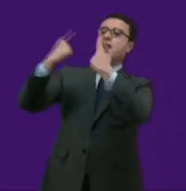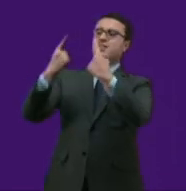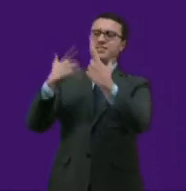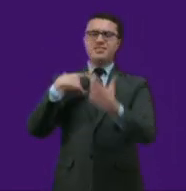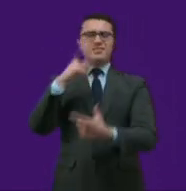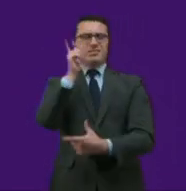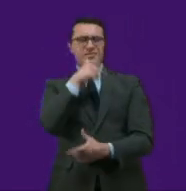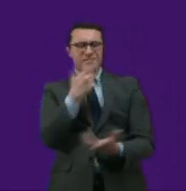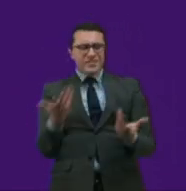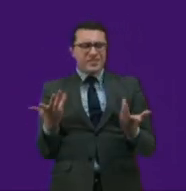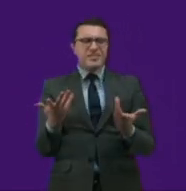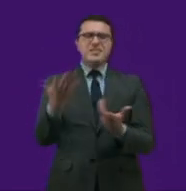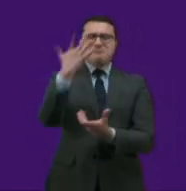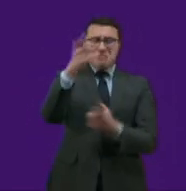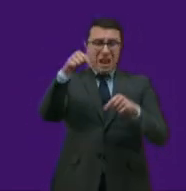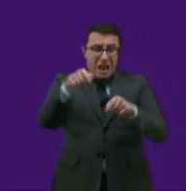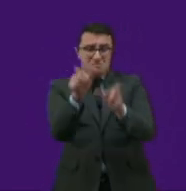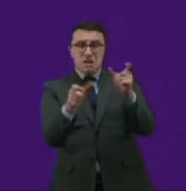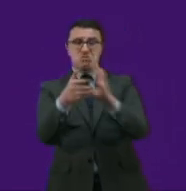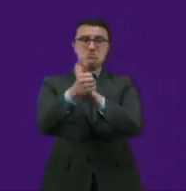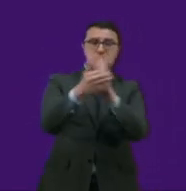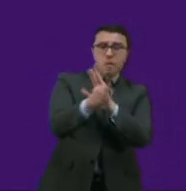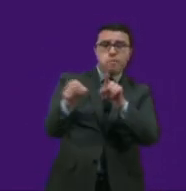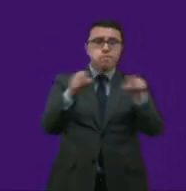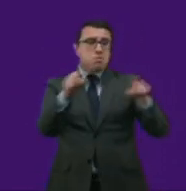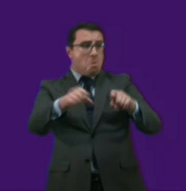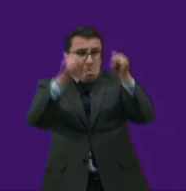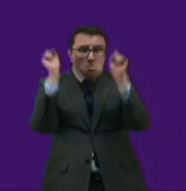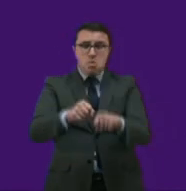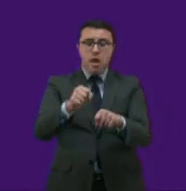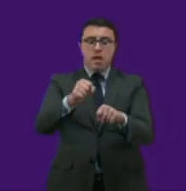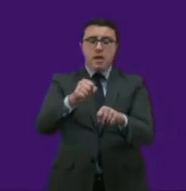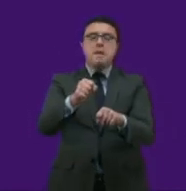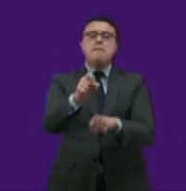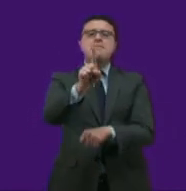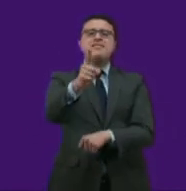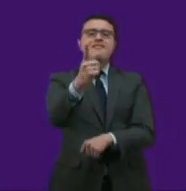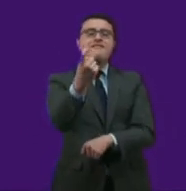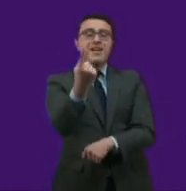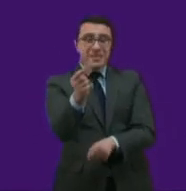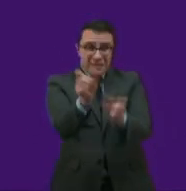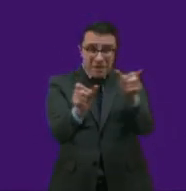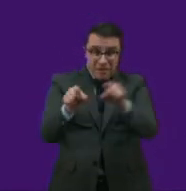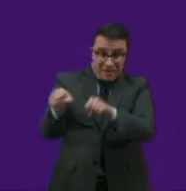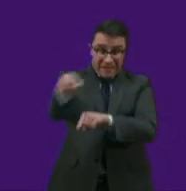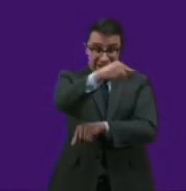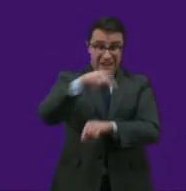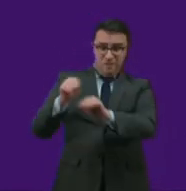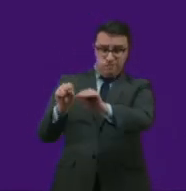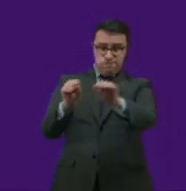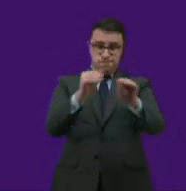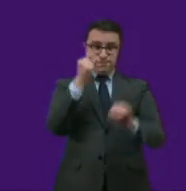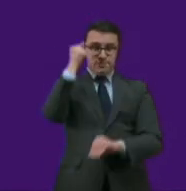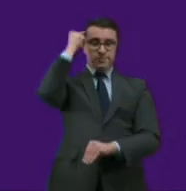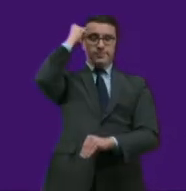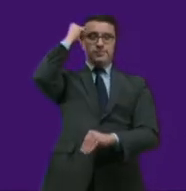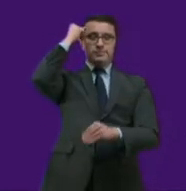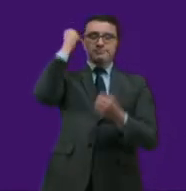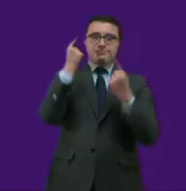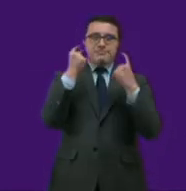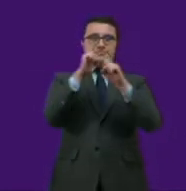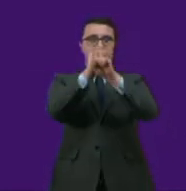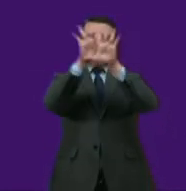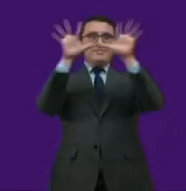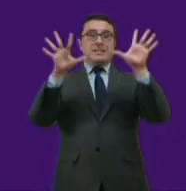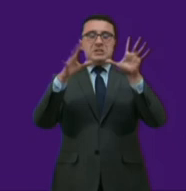más capaces, y simplemente es que no nos hemos metido en ese chip. Y bueno, creo que es súper, súper clave